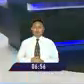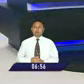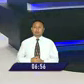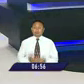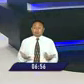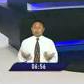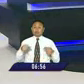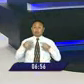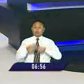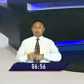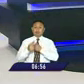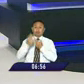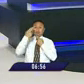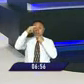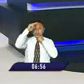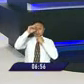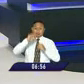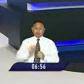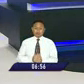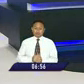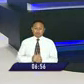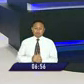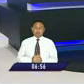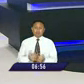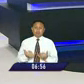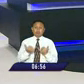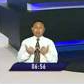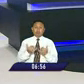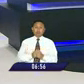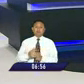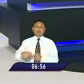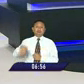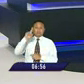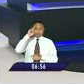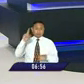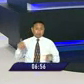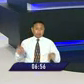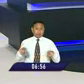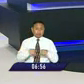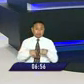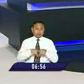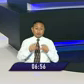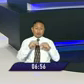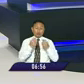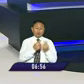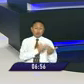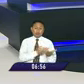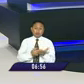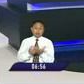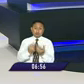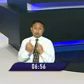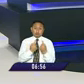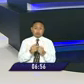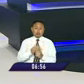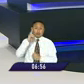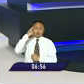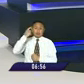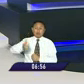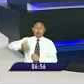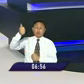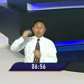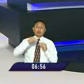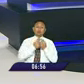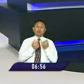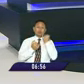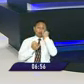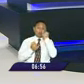Y bueno, iniciamos ya con las noticias. Ante el lento avance en los acuerdos relacionados con las mesas de diálogo entre el gobierno y